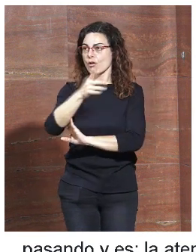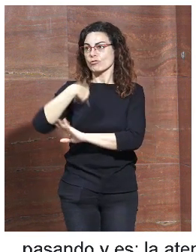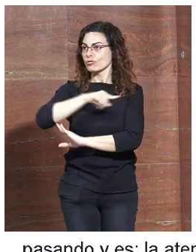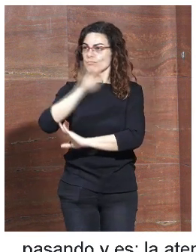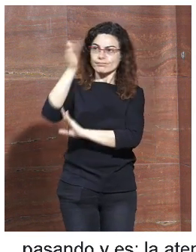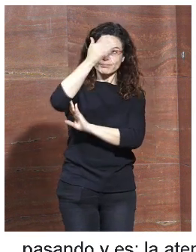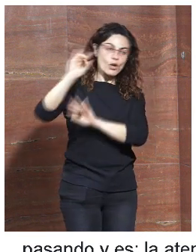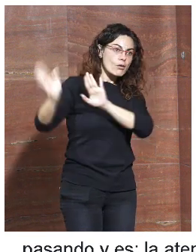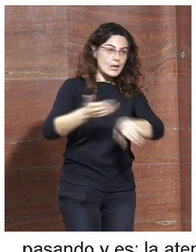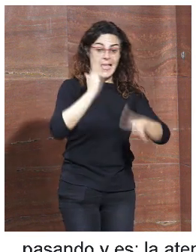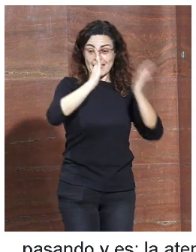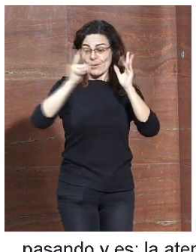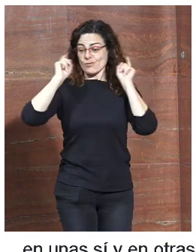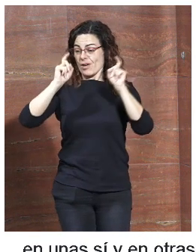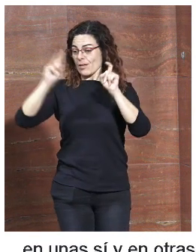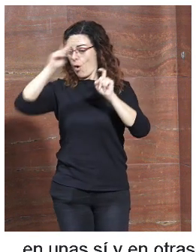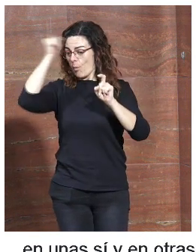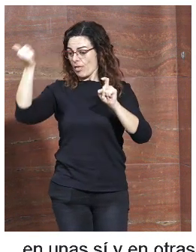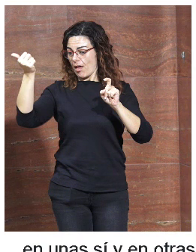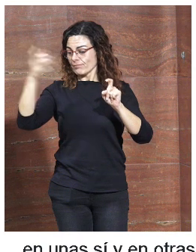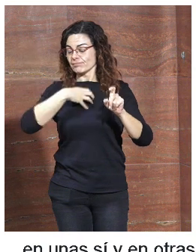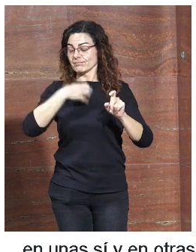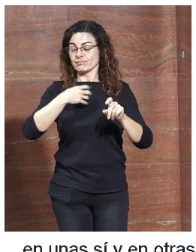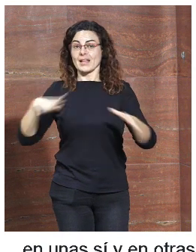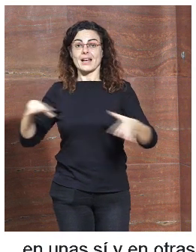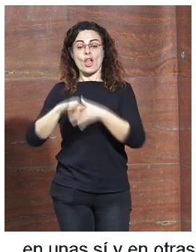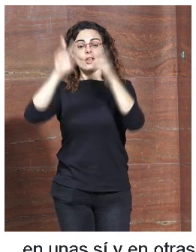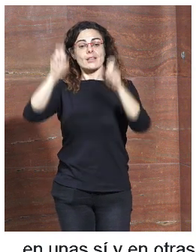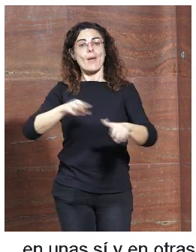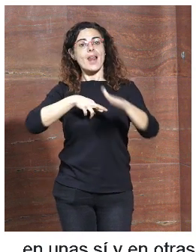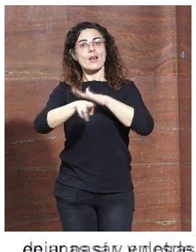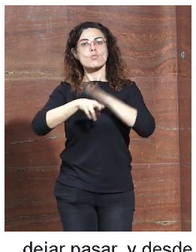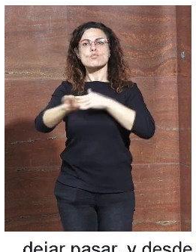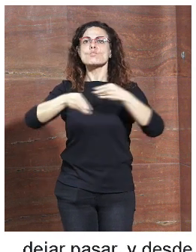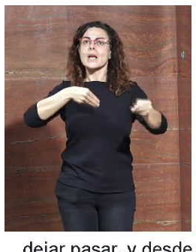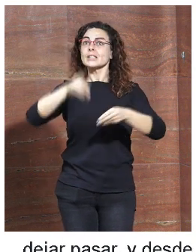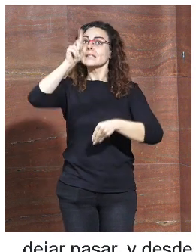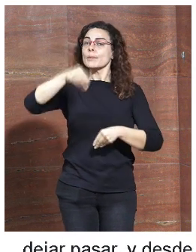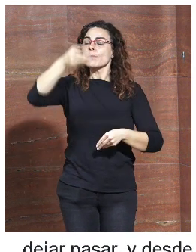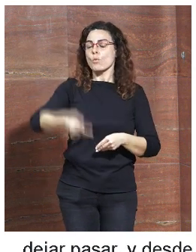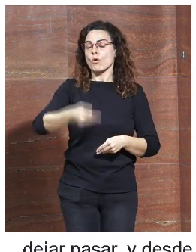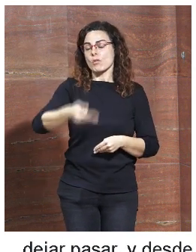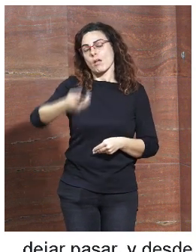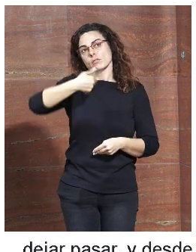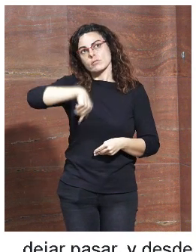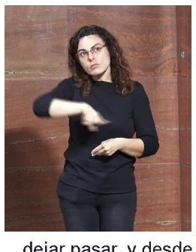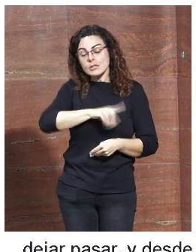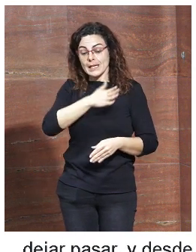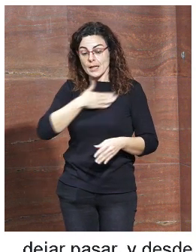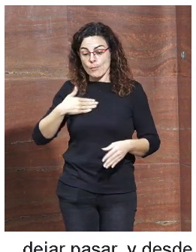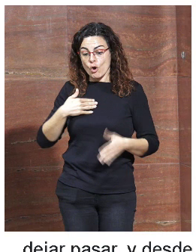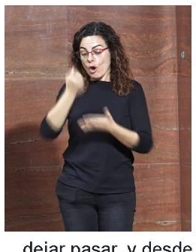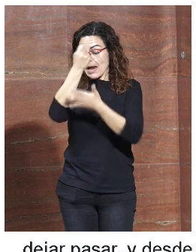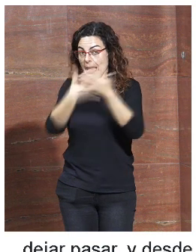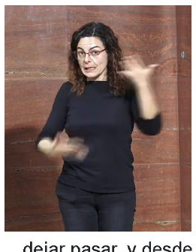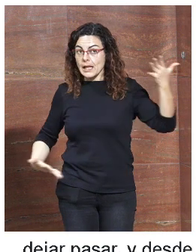de etapas educativas. Y en términos de recursos materiales, que también son muy importantes, pues conseguiremos que en el catálogo